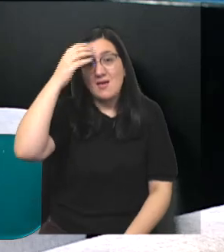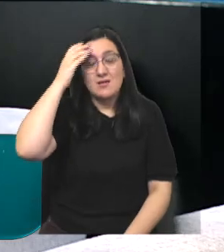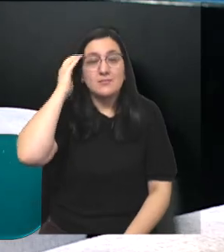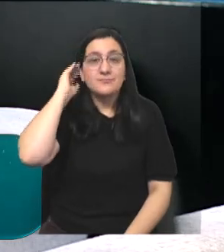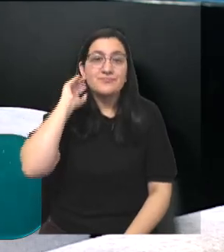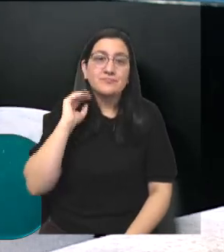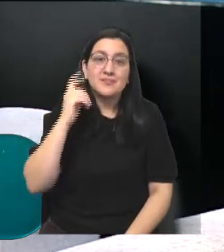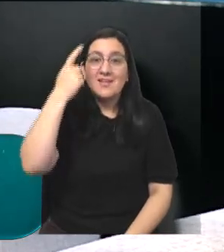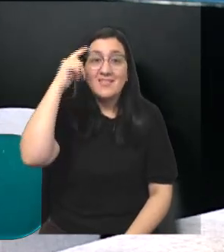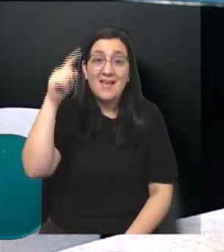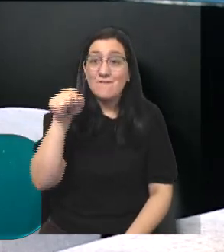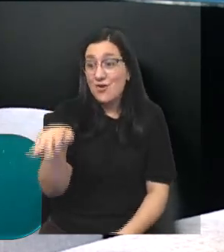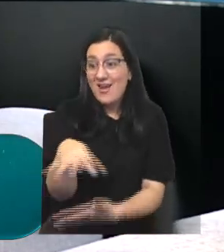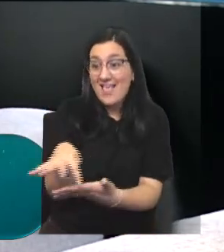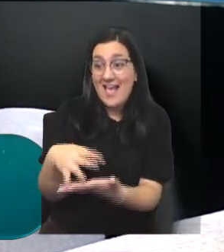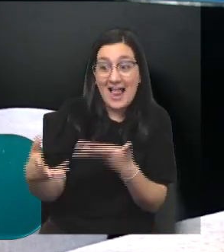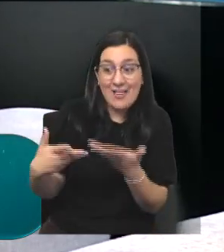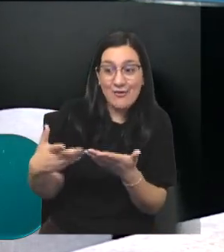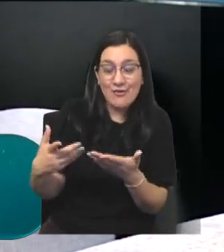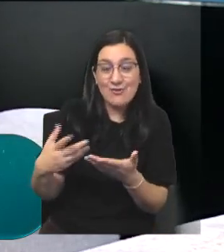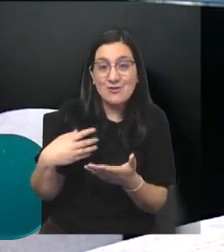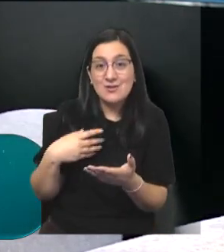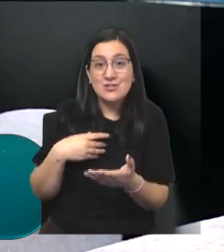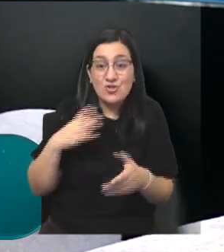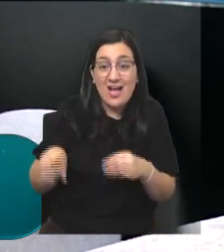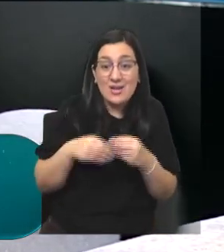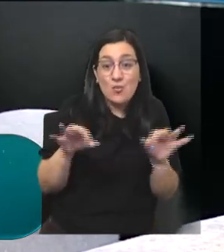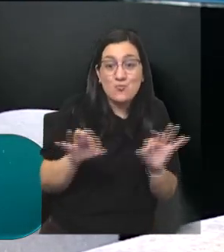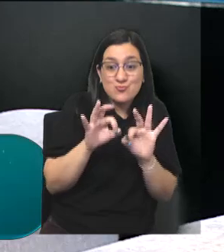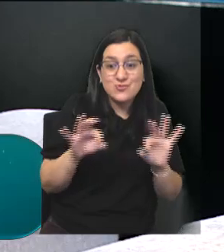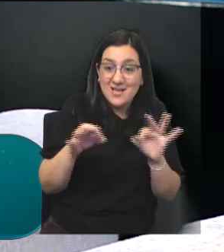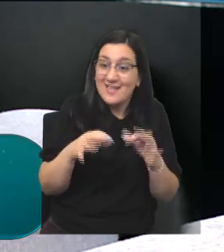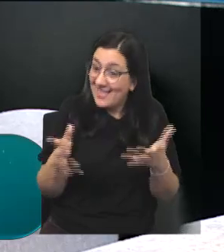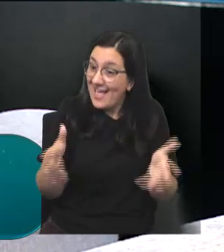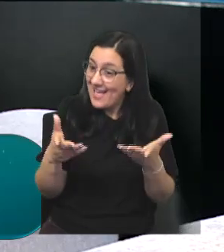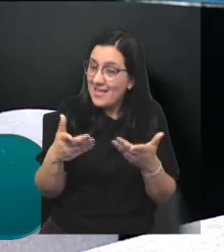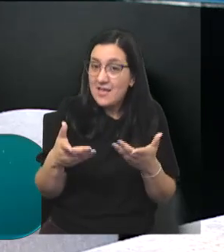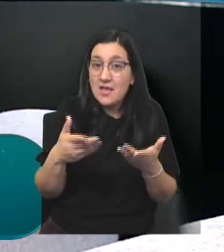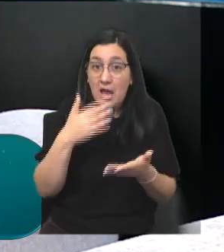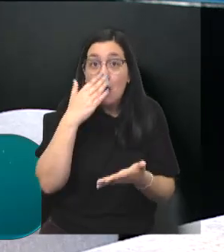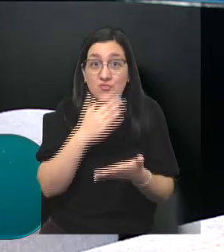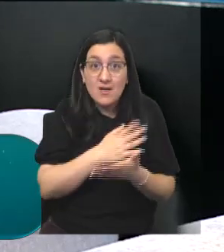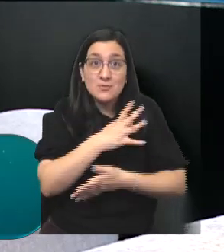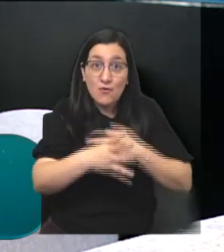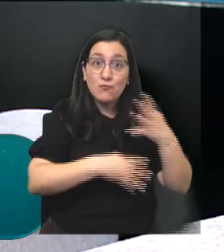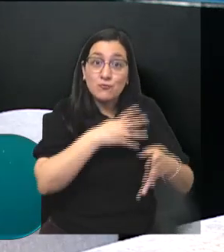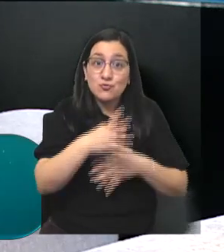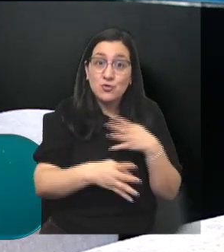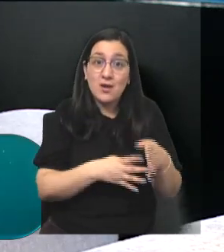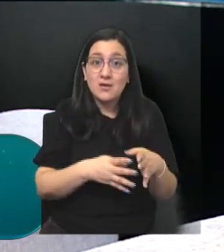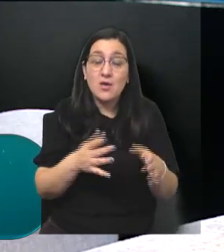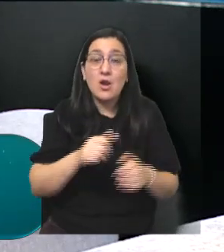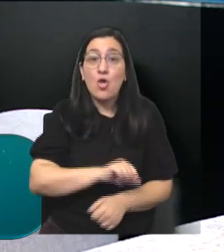de lee algo, canta algo, se fue armando como un guión y bueno, y llegamos a este